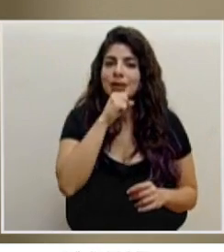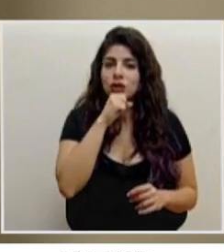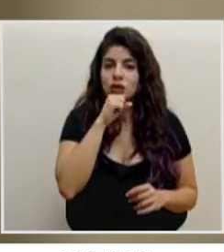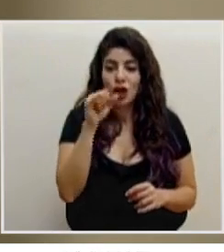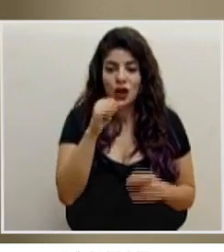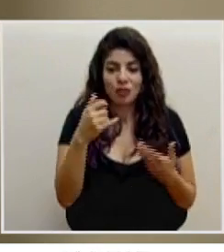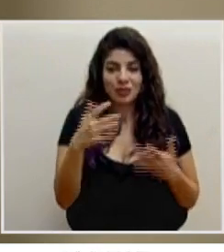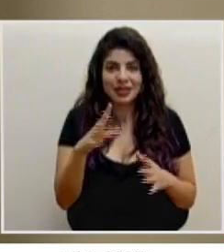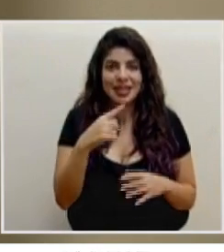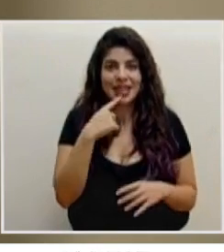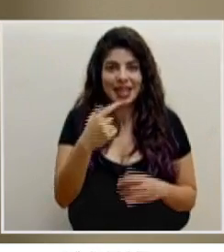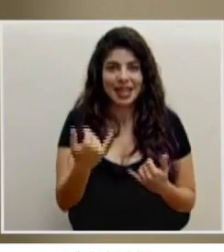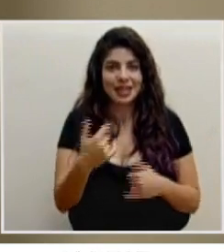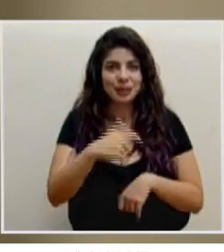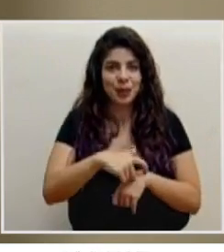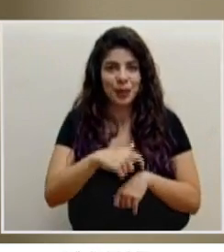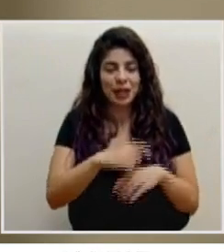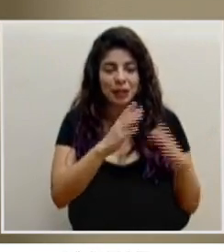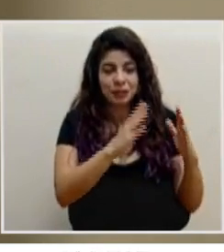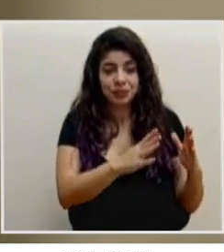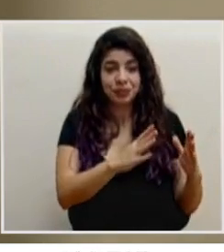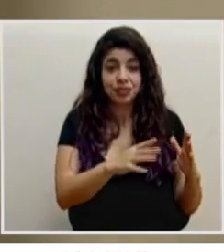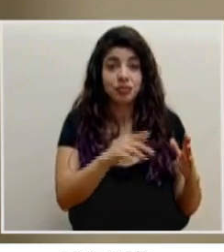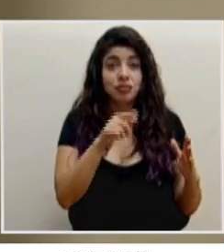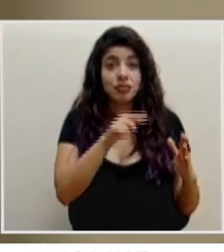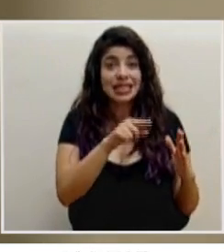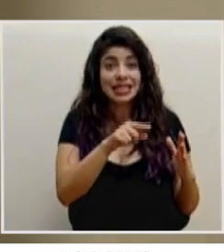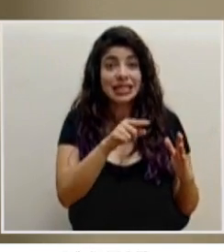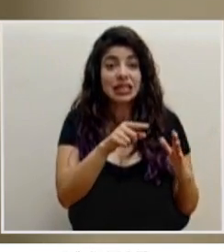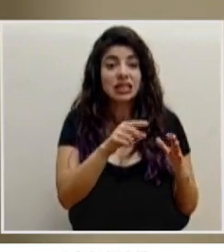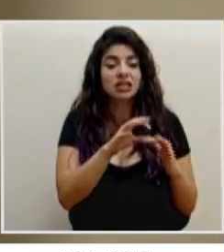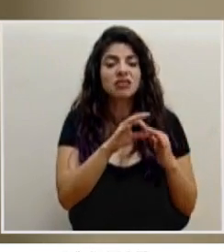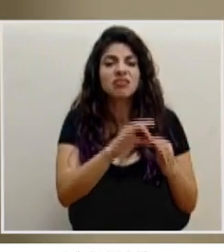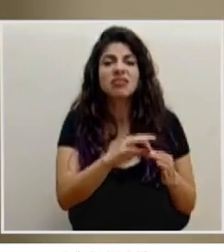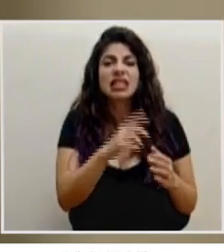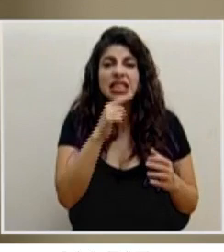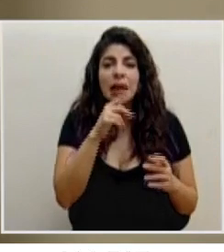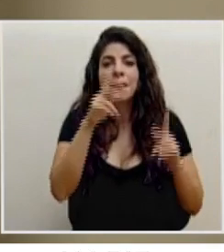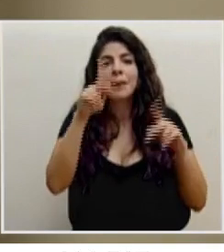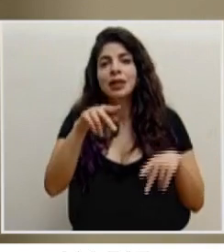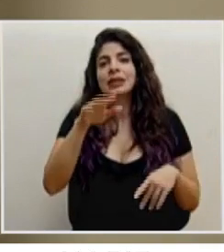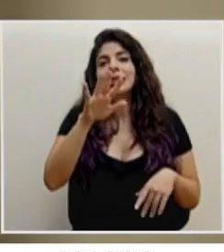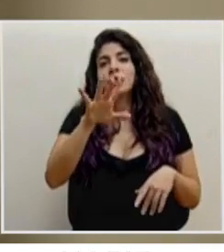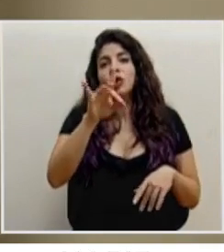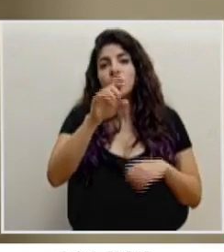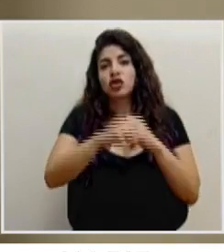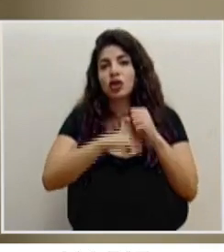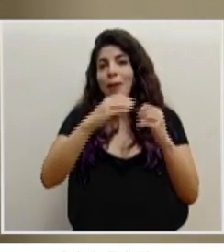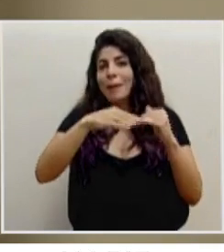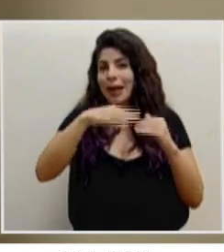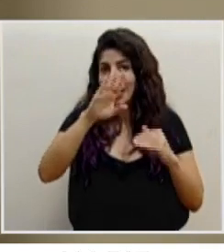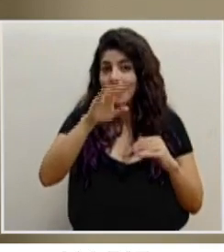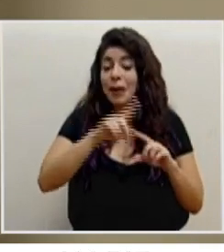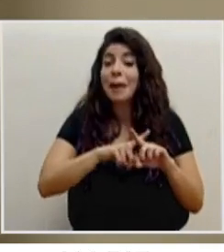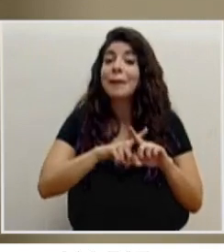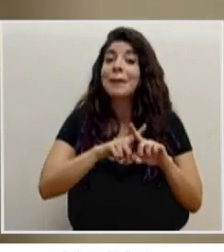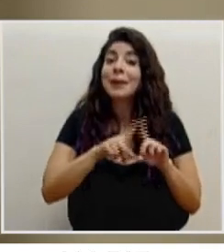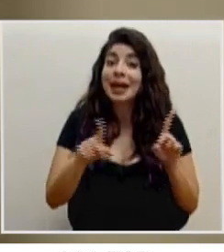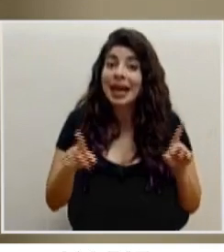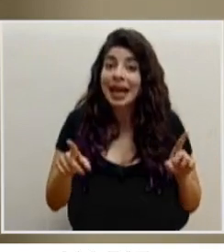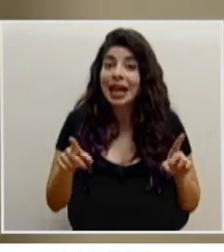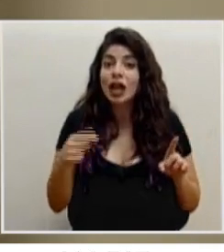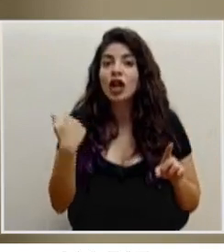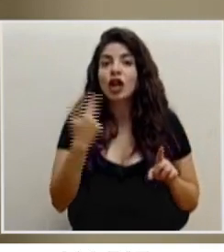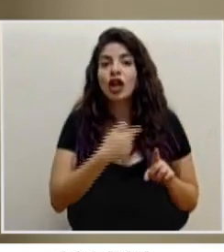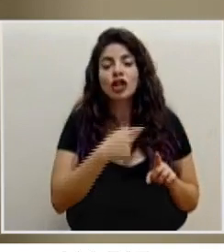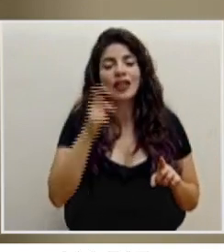está establecido en este momento, que corresponde a personas mayores de 58 años, pero que realmente tenemos